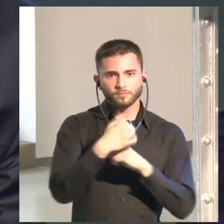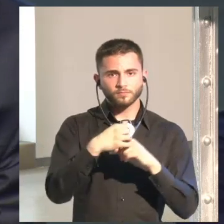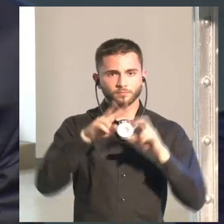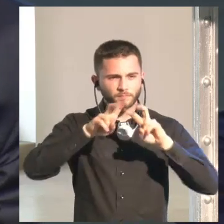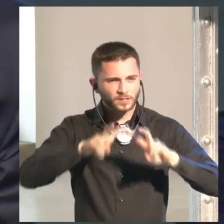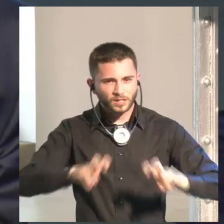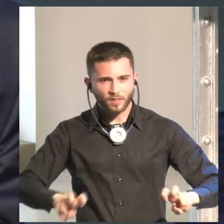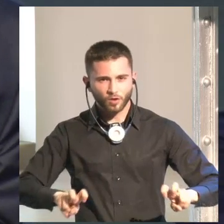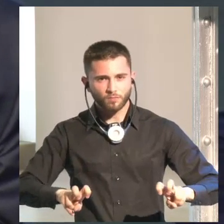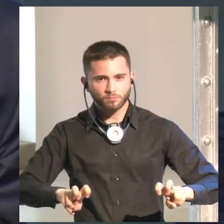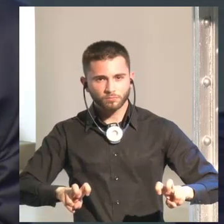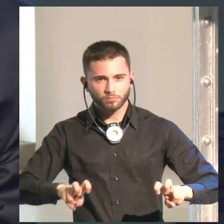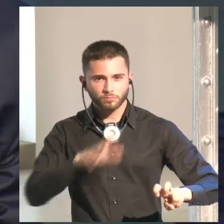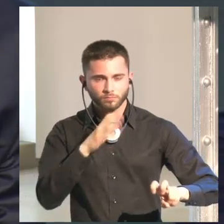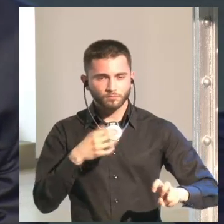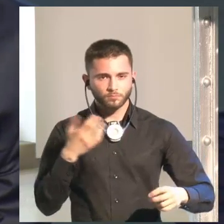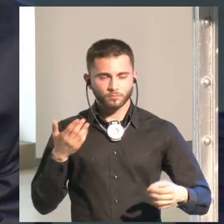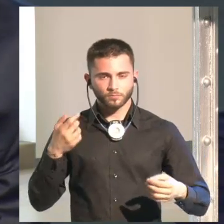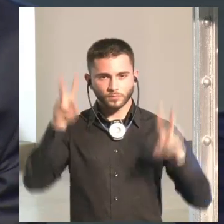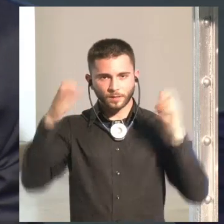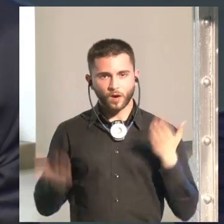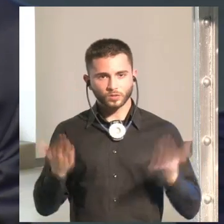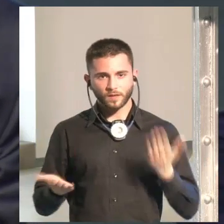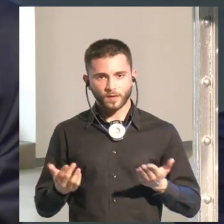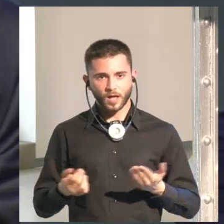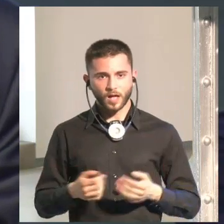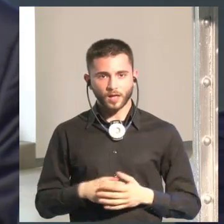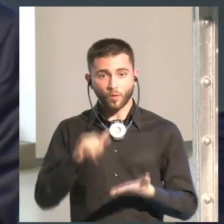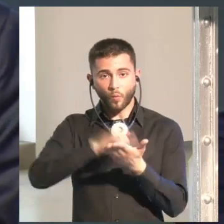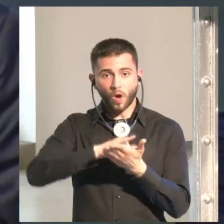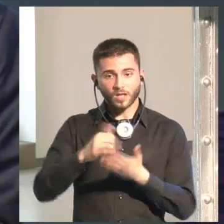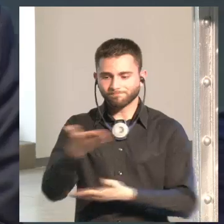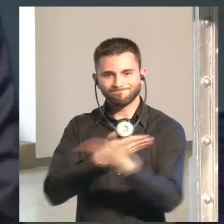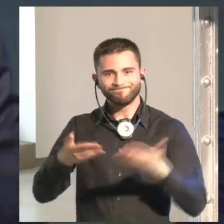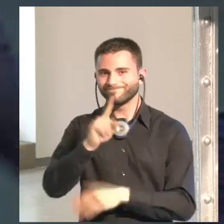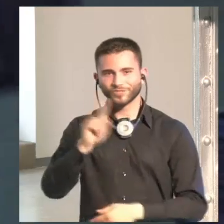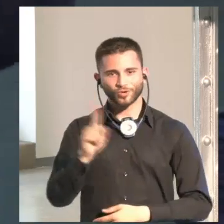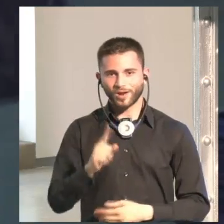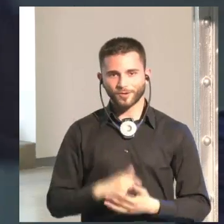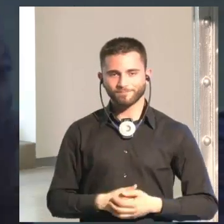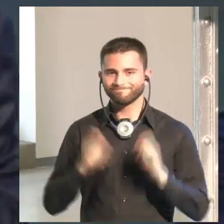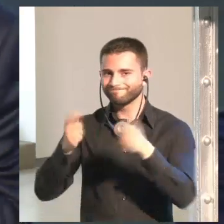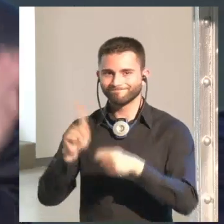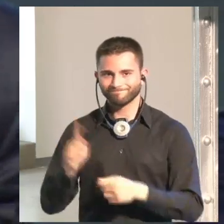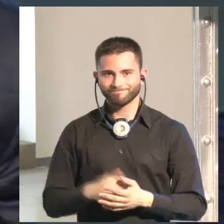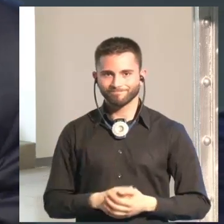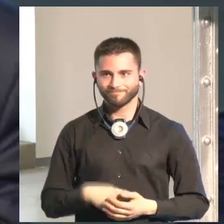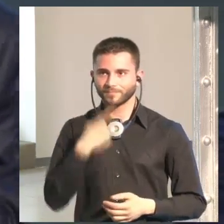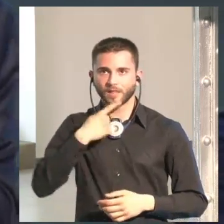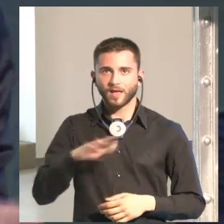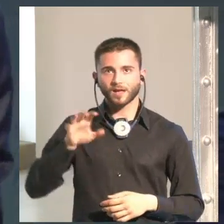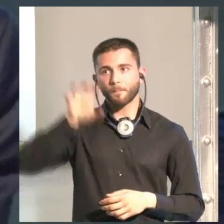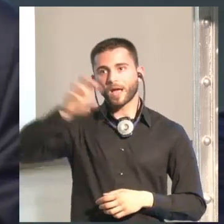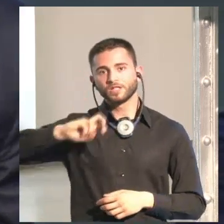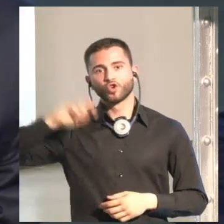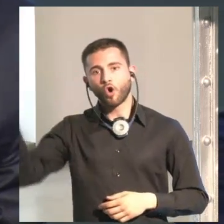justicia y WhatsApp no colaboró con la justicia brasilera, argumentando que estaba situada en otro país, que no